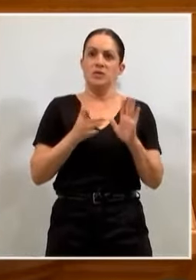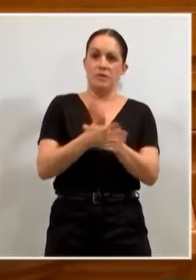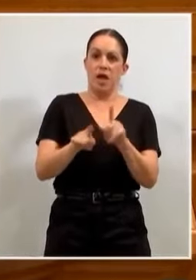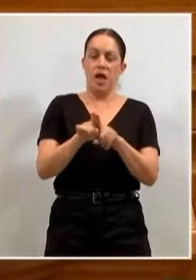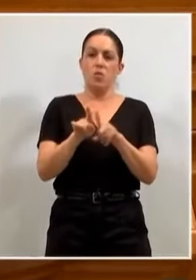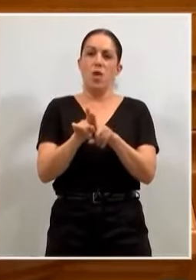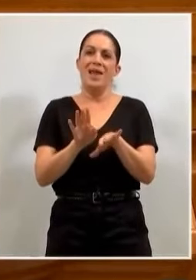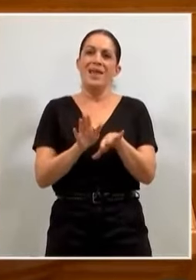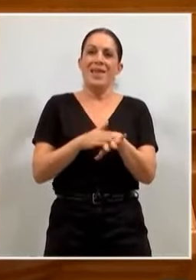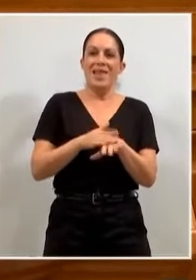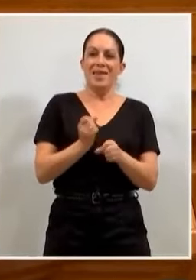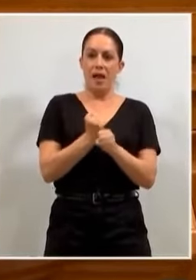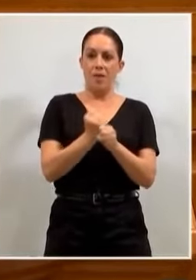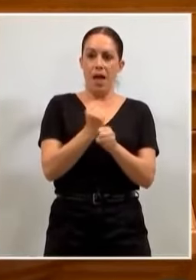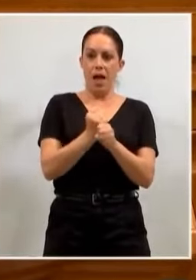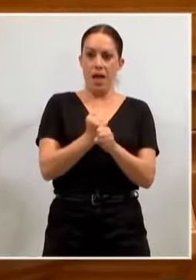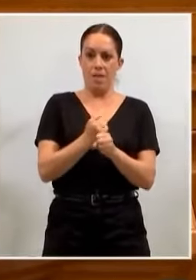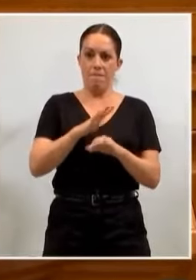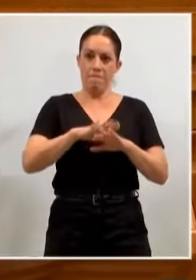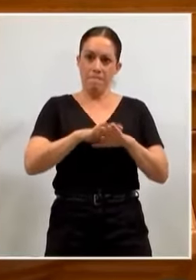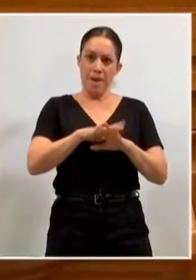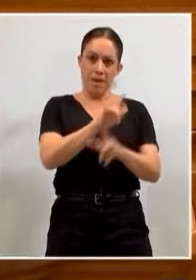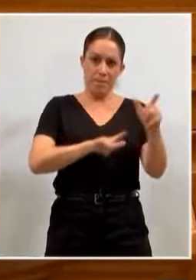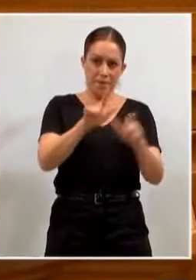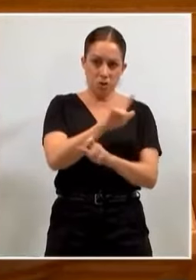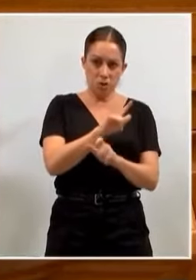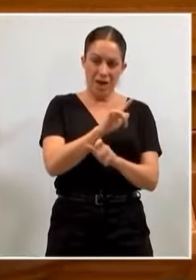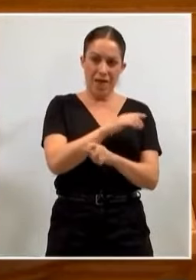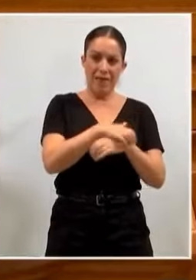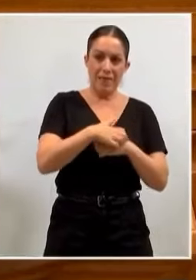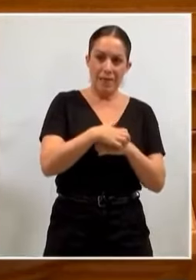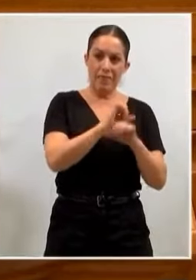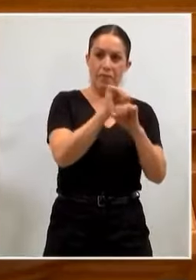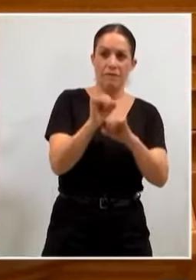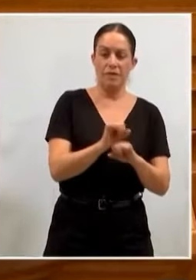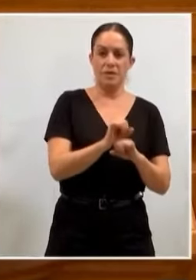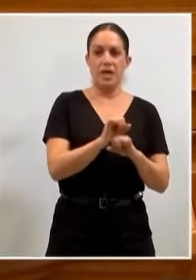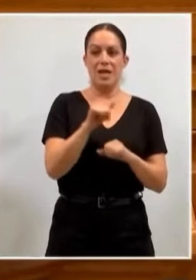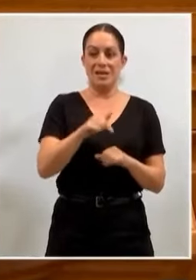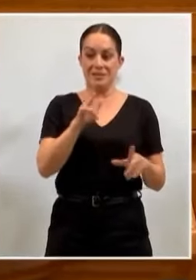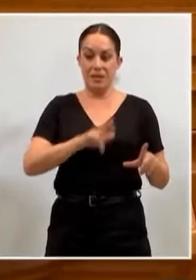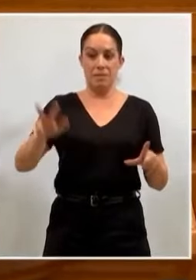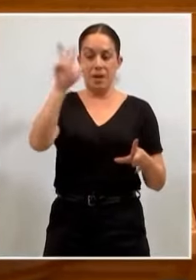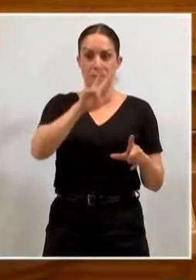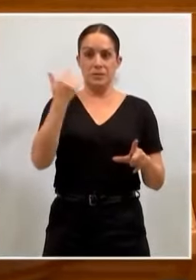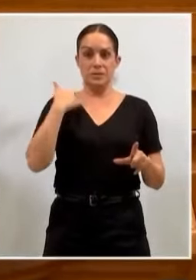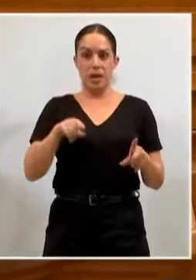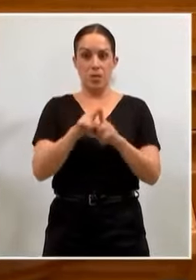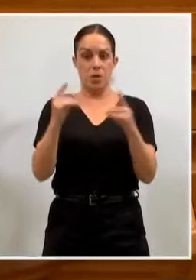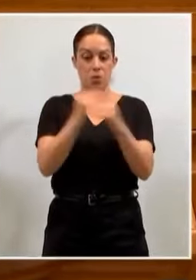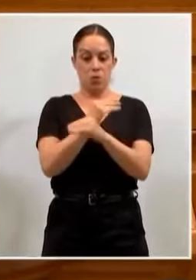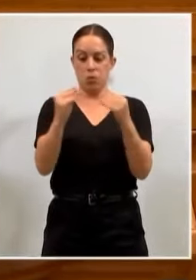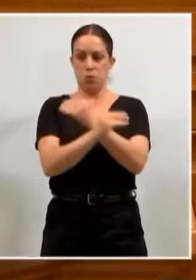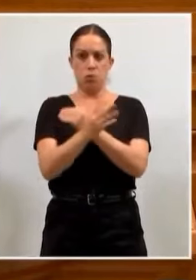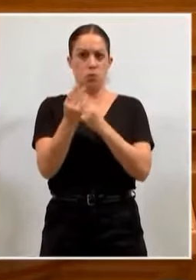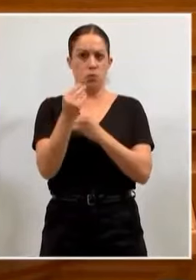¿no? Por defender al que menos tiene, viva donde viva. Pero lo cierto y verdad es que en este país ya uno se confunde con muchos términos.